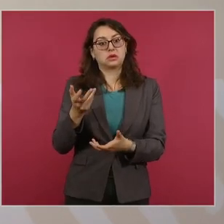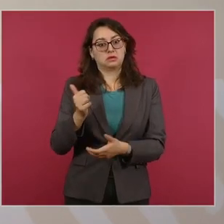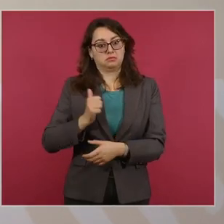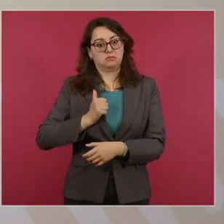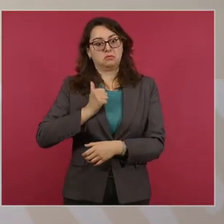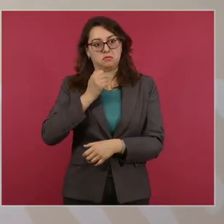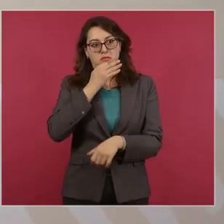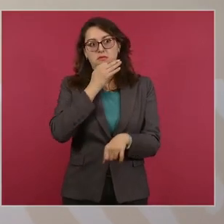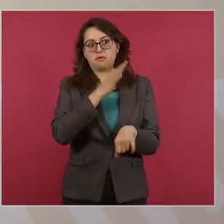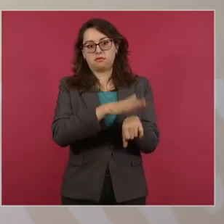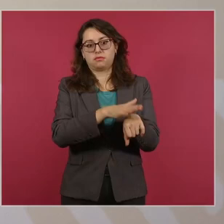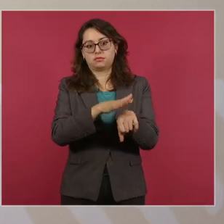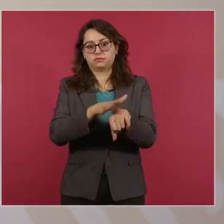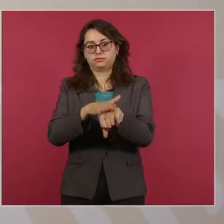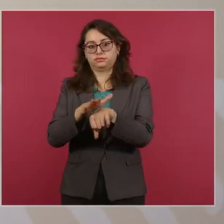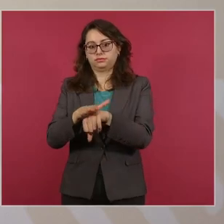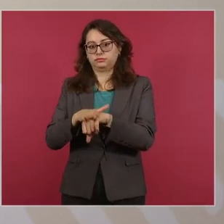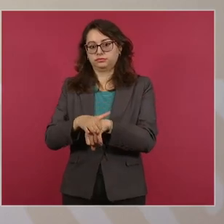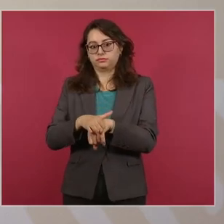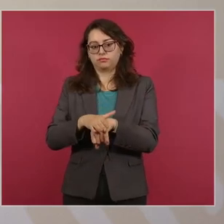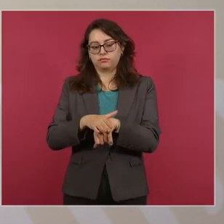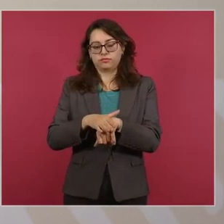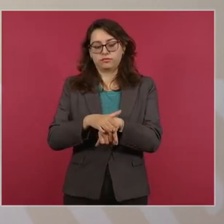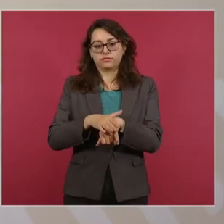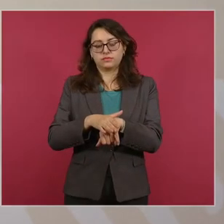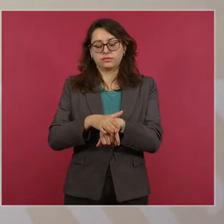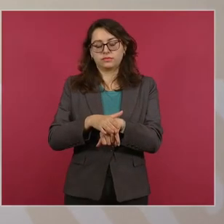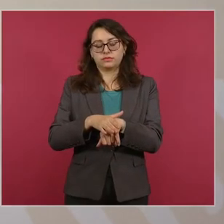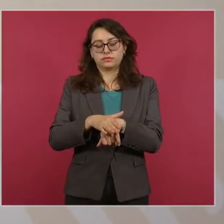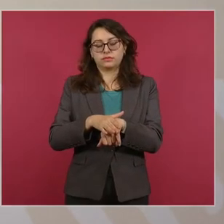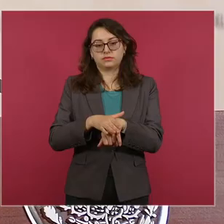no vamos a estar hablando nada más así.